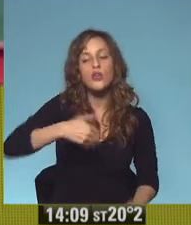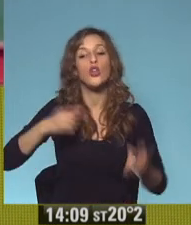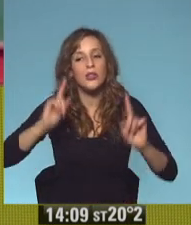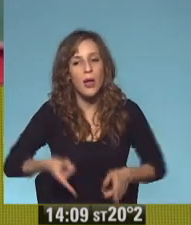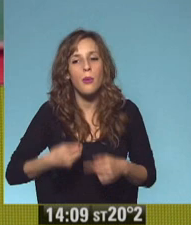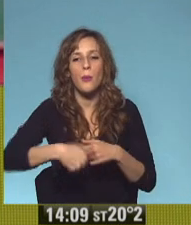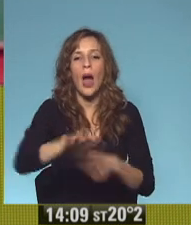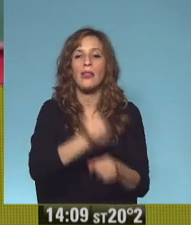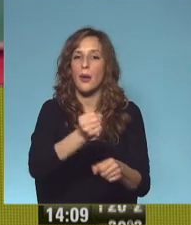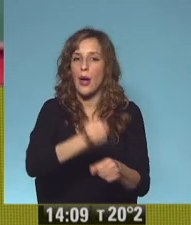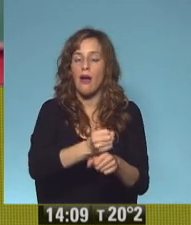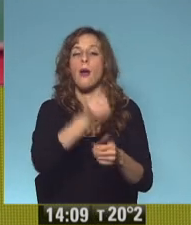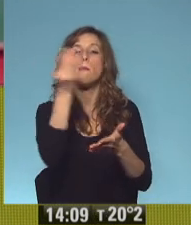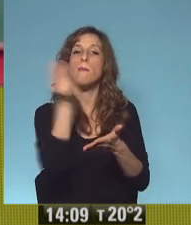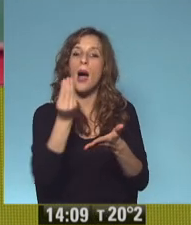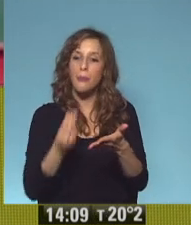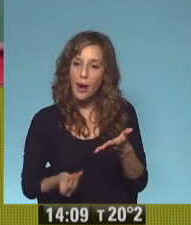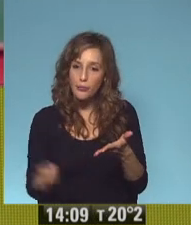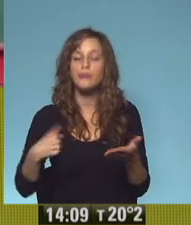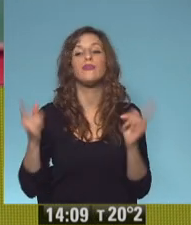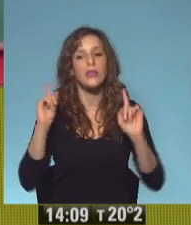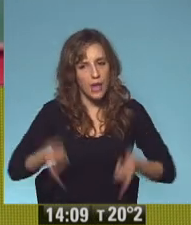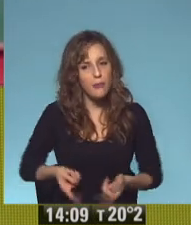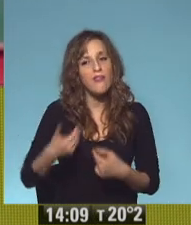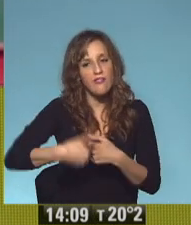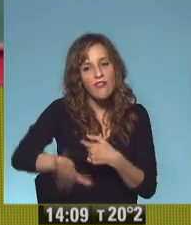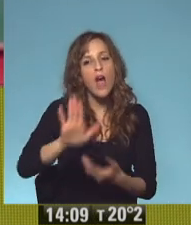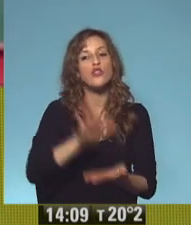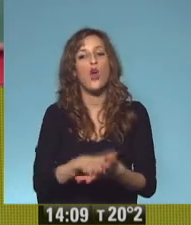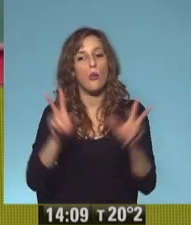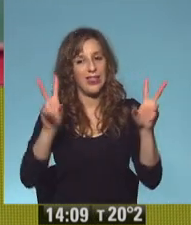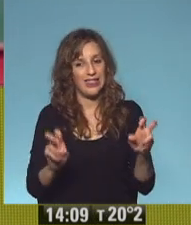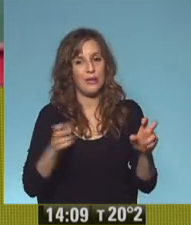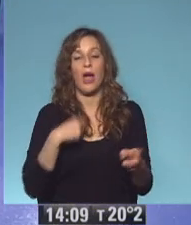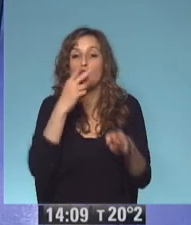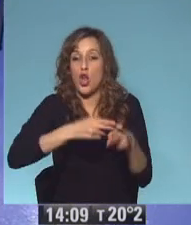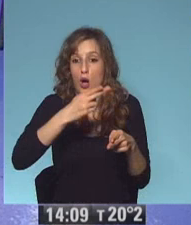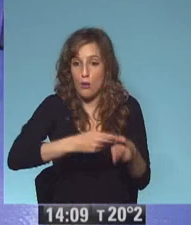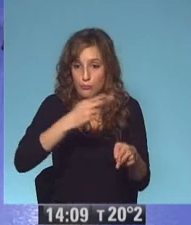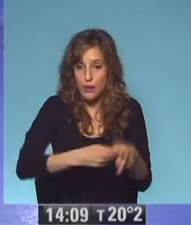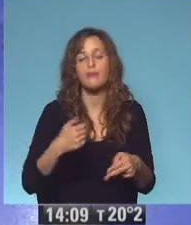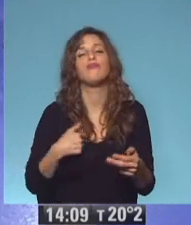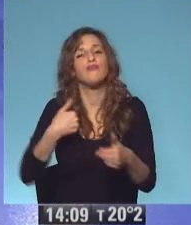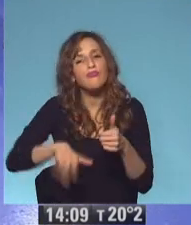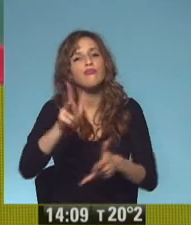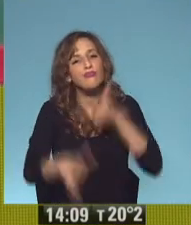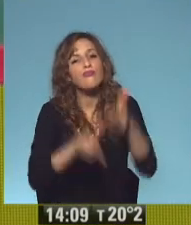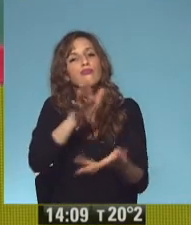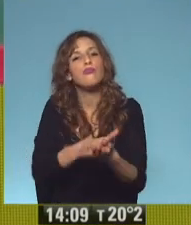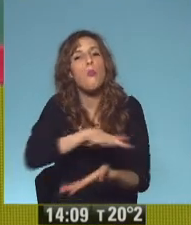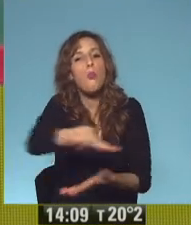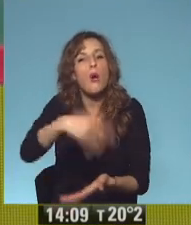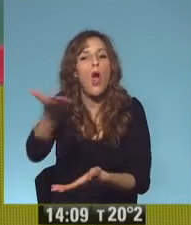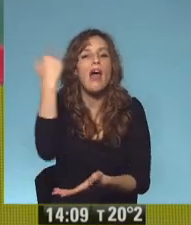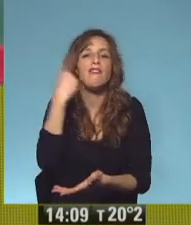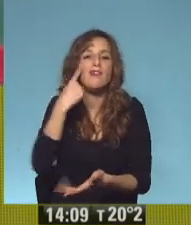planos y con mapas. Ah. También vamos a seguir trabajando con los nombres. Vamos a hablar de los pueblos originarios.